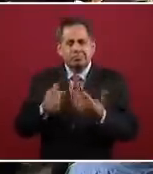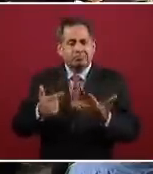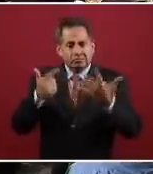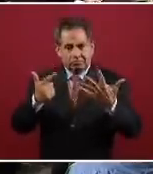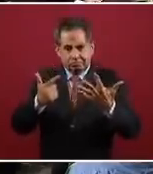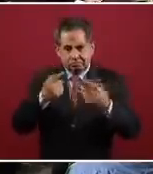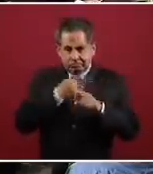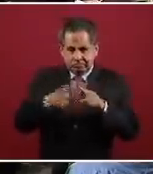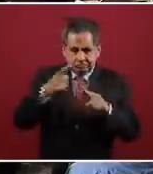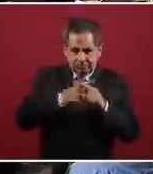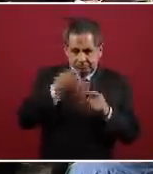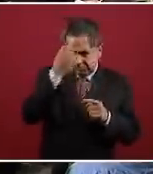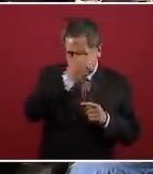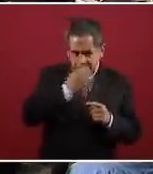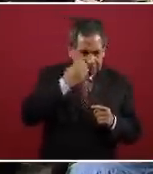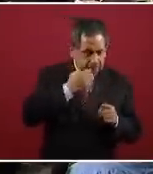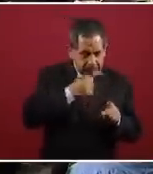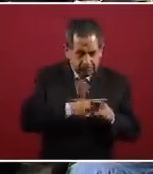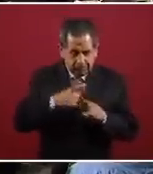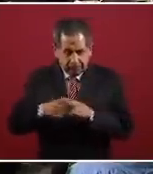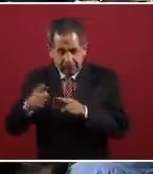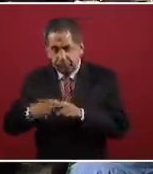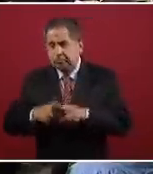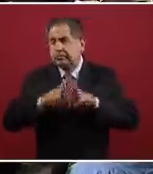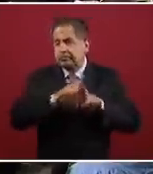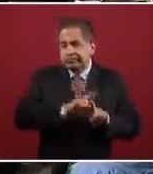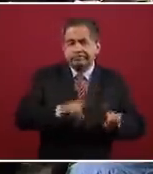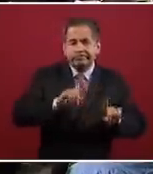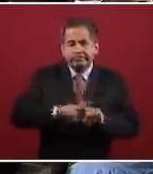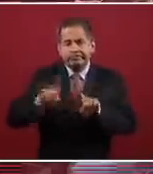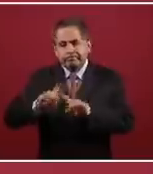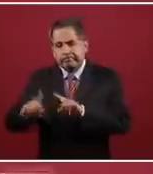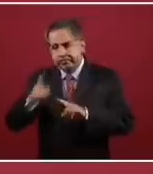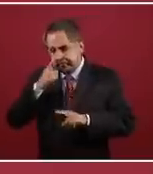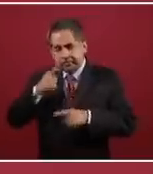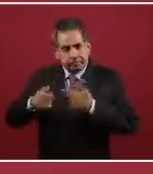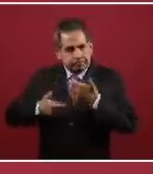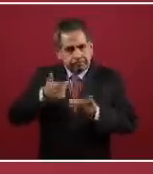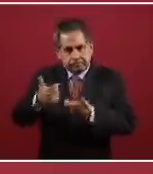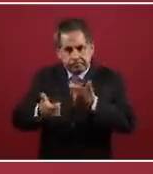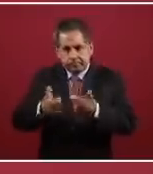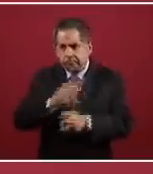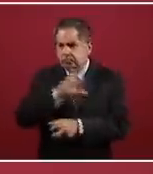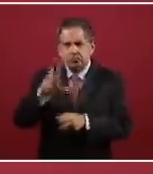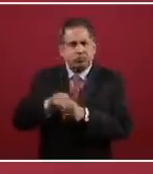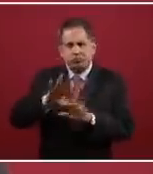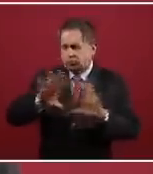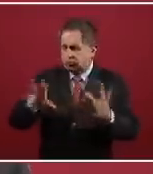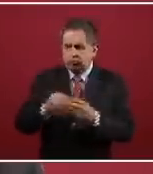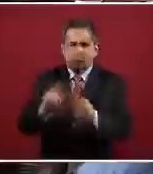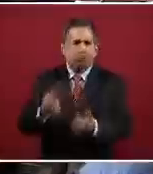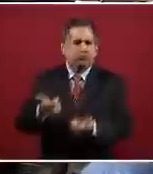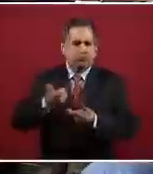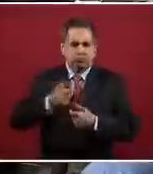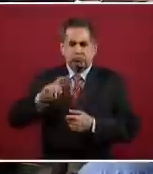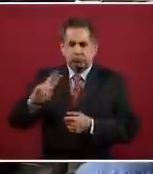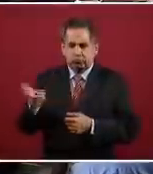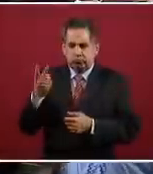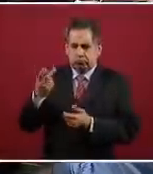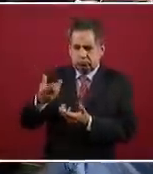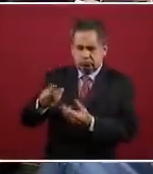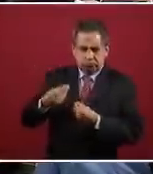análisis porque son diferentes situaciones de estos pagos. Todos están reintegrados.